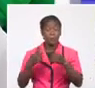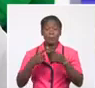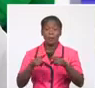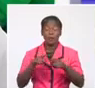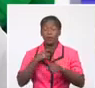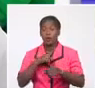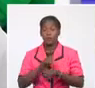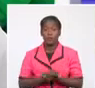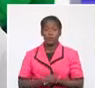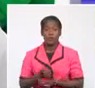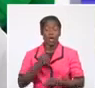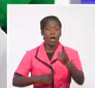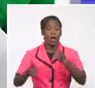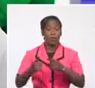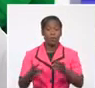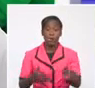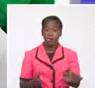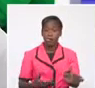hacer para